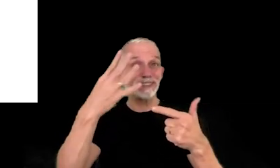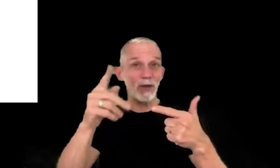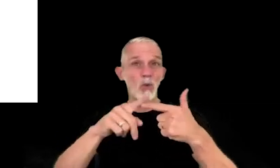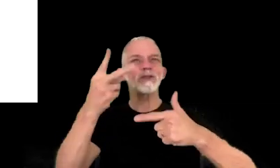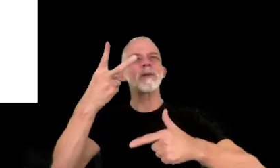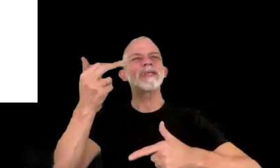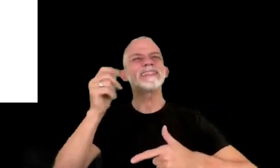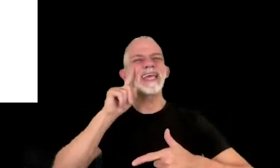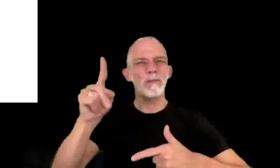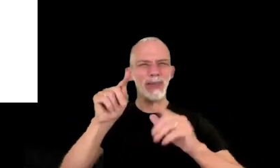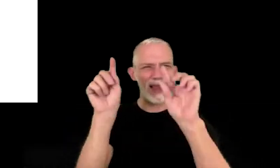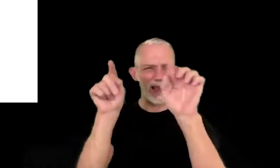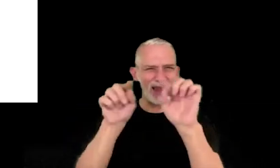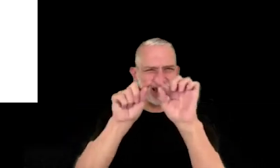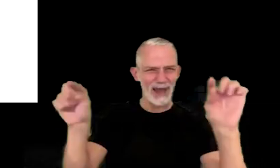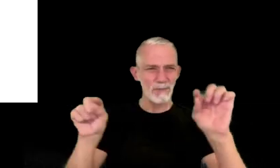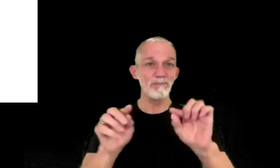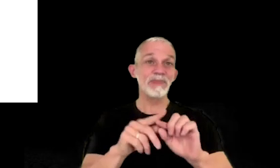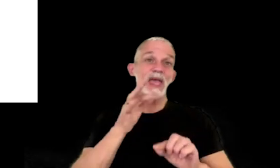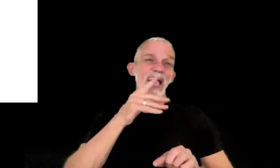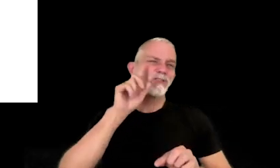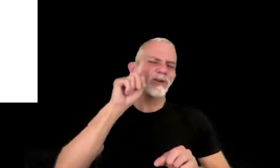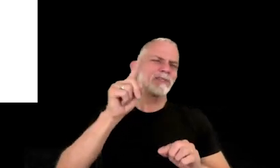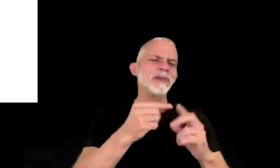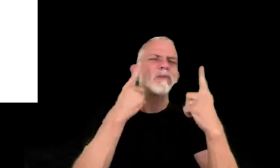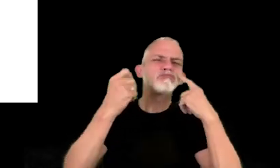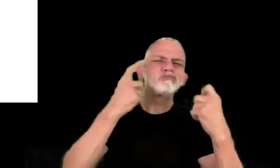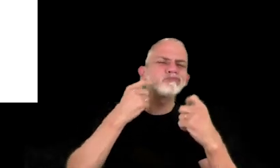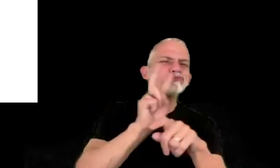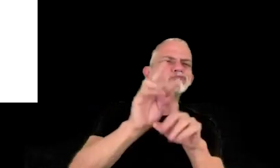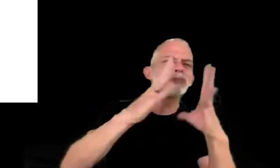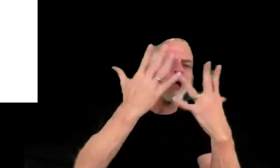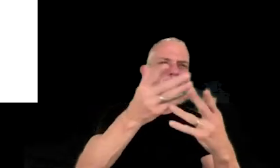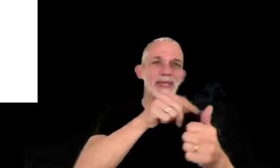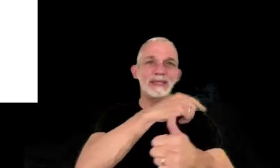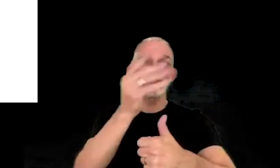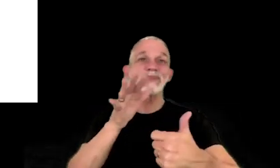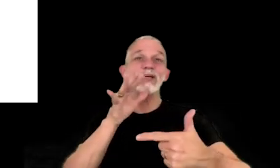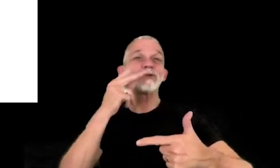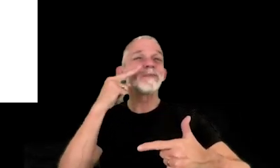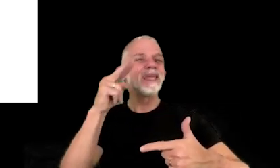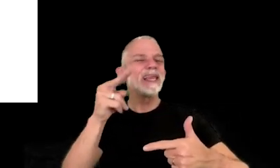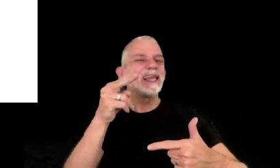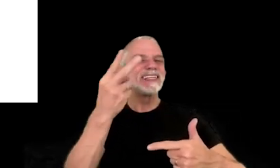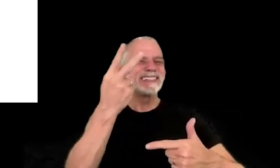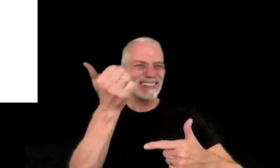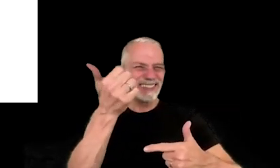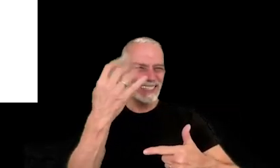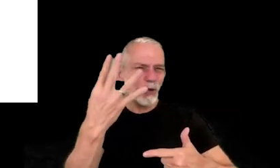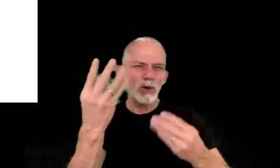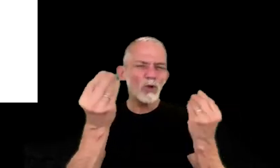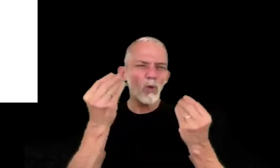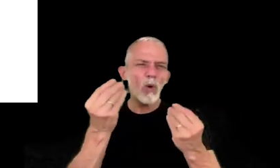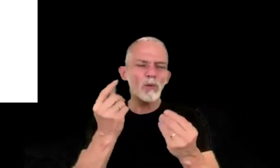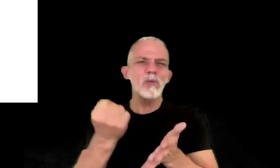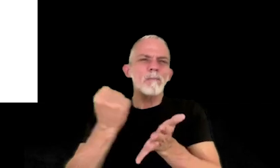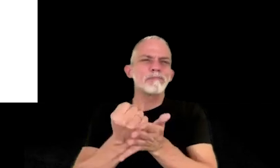entre otras, ¿no? La 14.000 es de auditorías ambientales. La 14.064 se relaciona con las huellas de